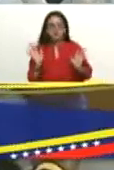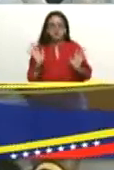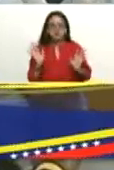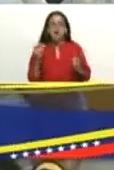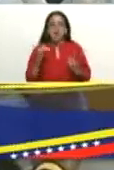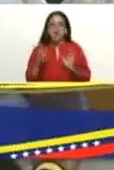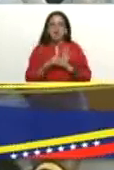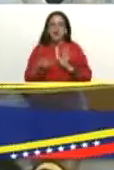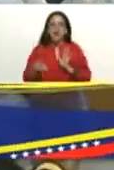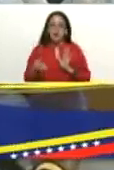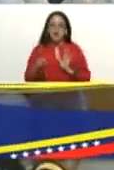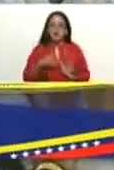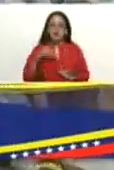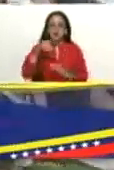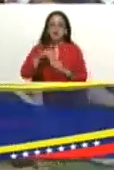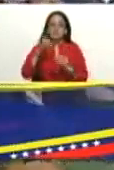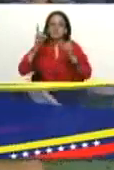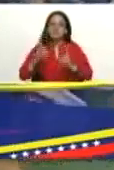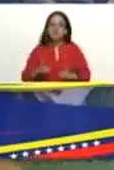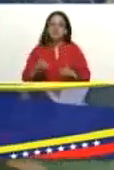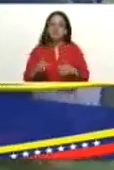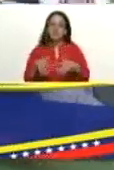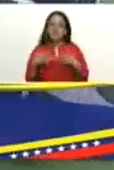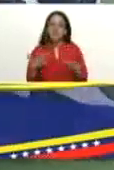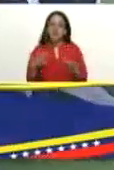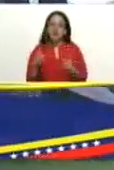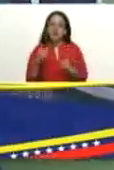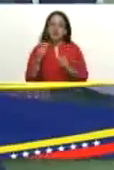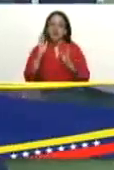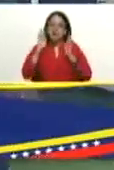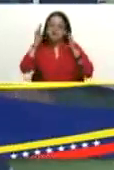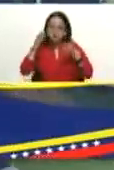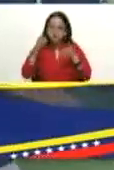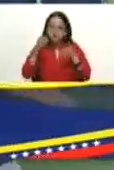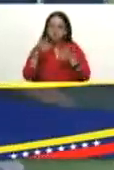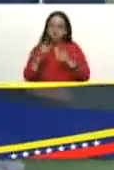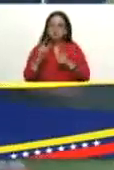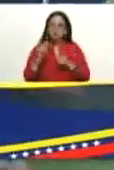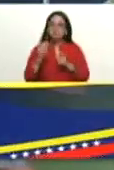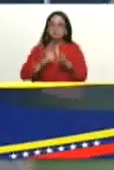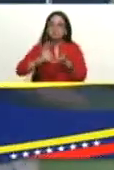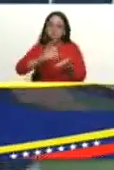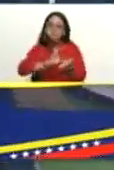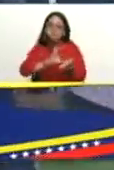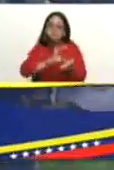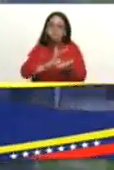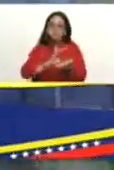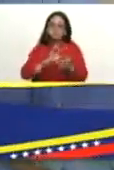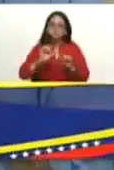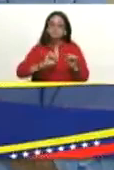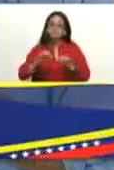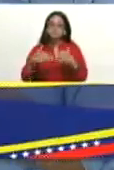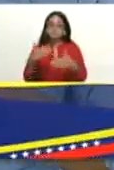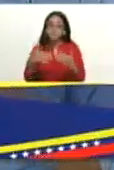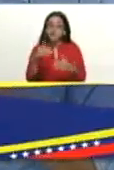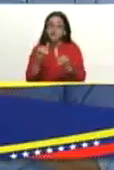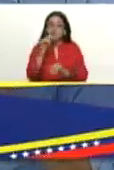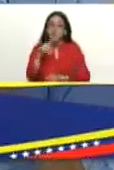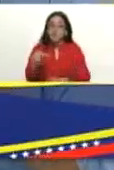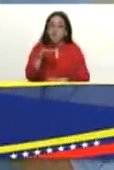tiene derecho como ciudadano decidir cuál es la prioridad donde vamos a invertir esos recursos y le va a ejecutar directamente al Poder Popular,